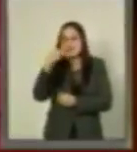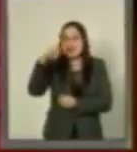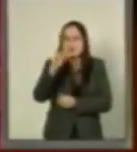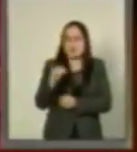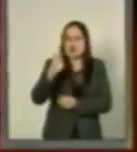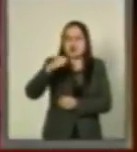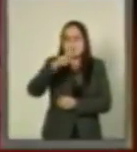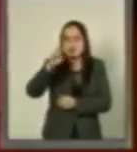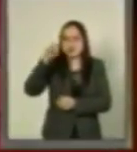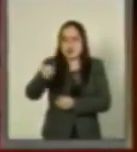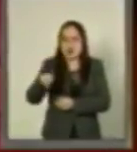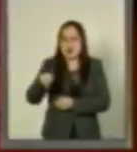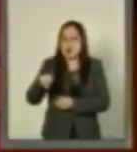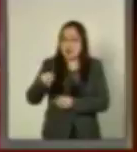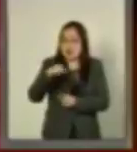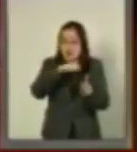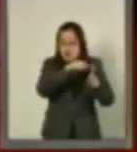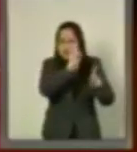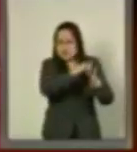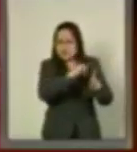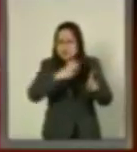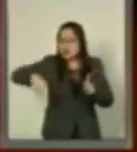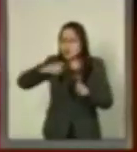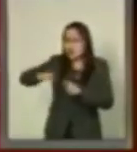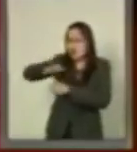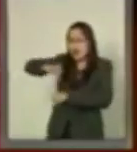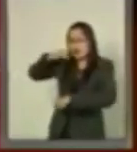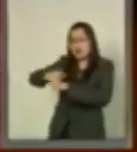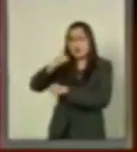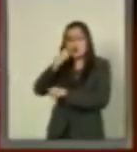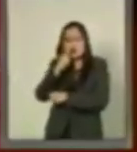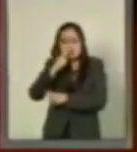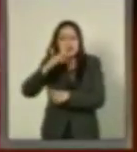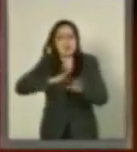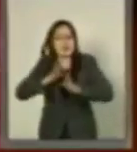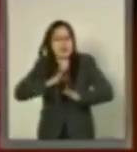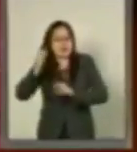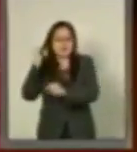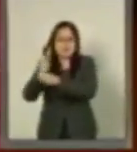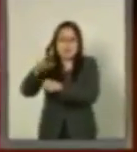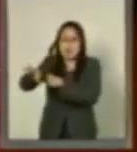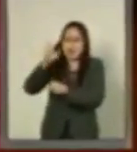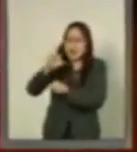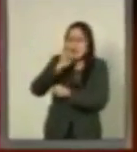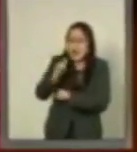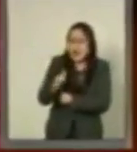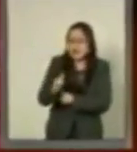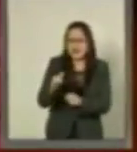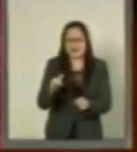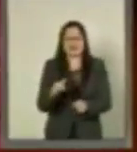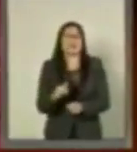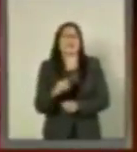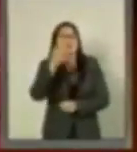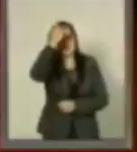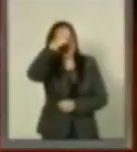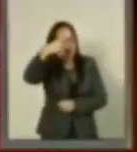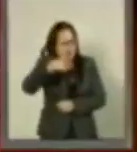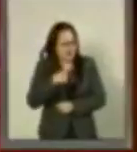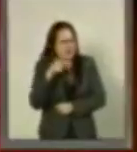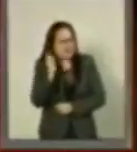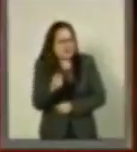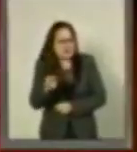autoridad no lo localizaban. Digo, eso definitivamente para mí es situación de que sí